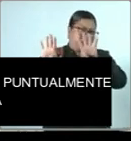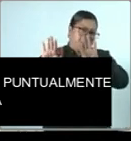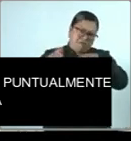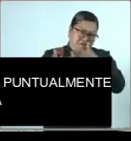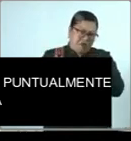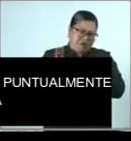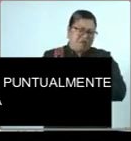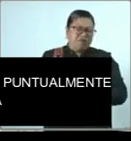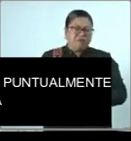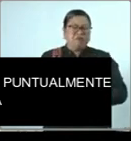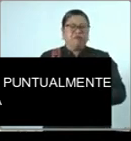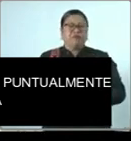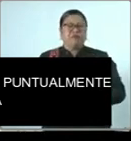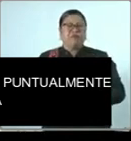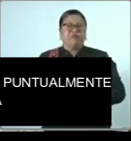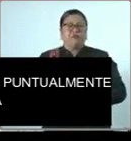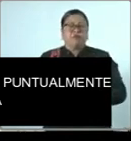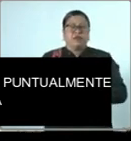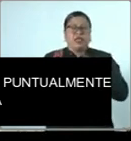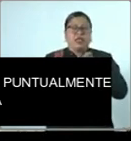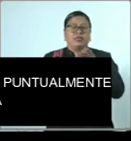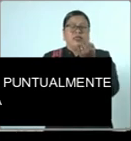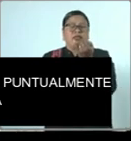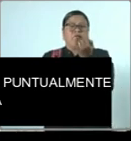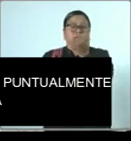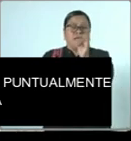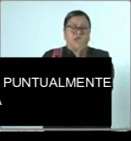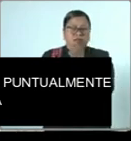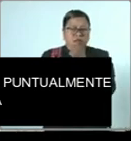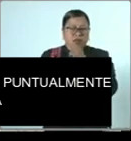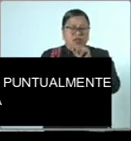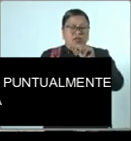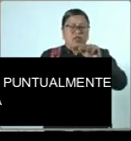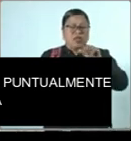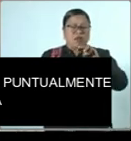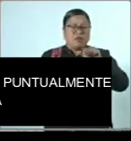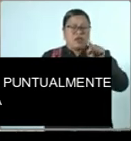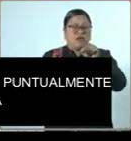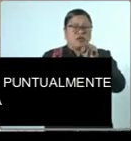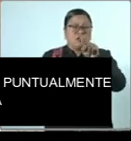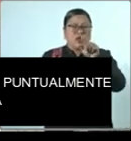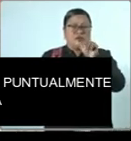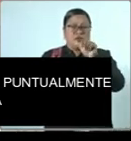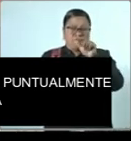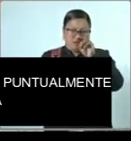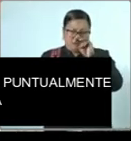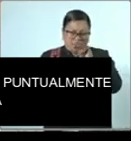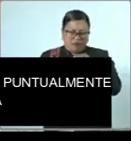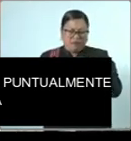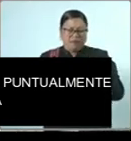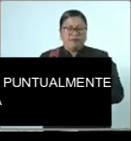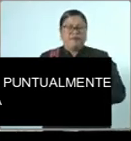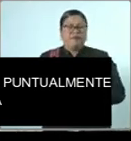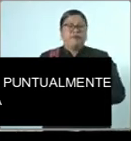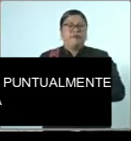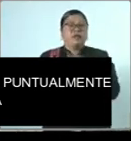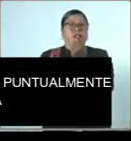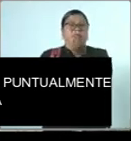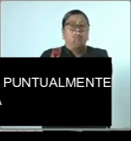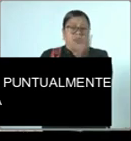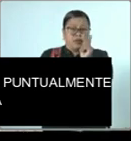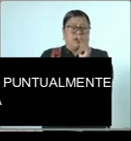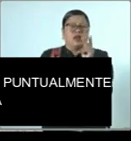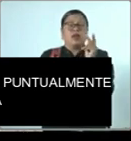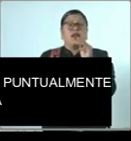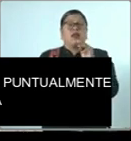de mencionar de la escuela del preescolar de Tamazulapan, el Espíritu Santo. La que sigue. El preescolar José María